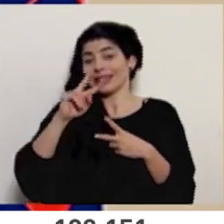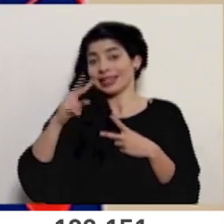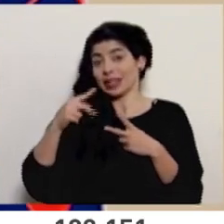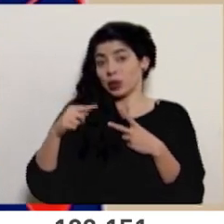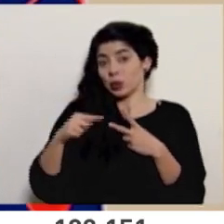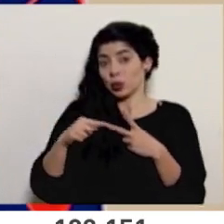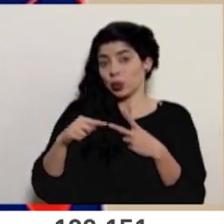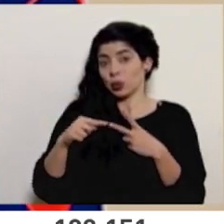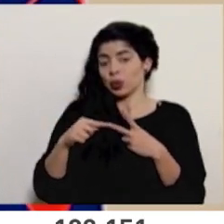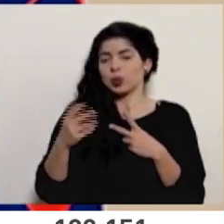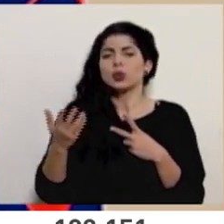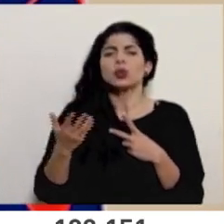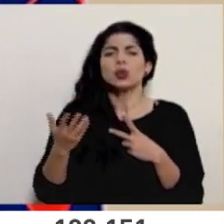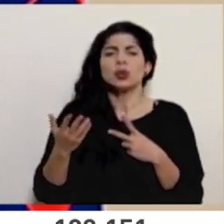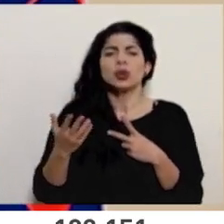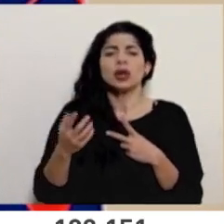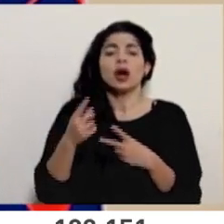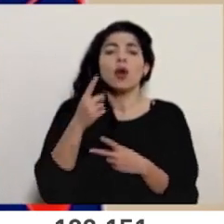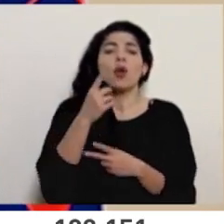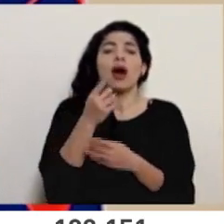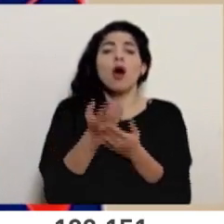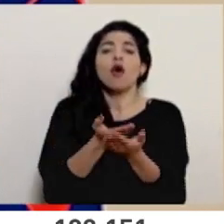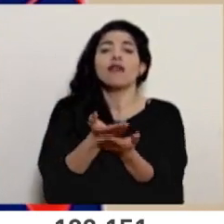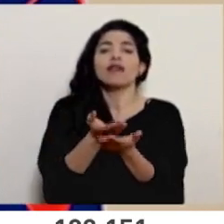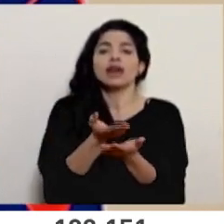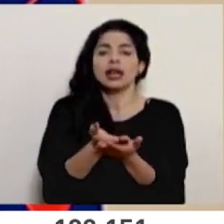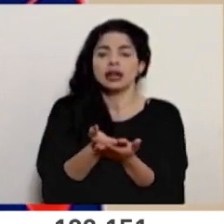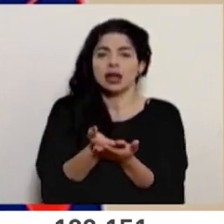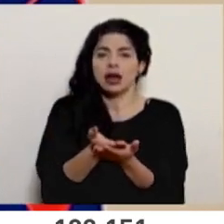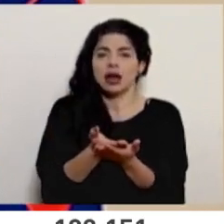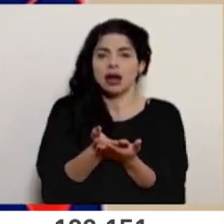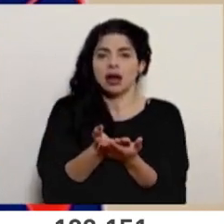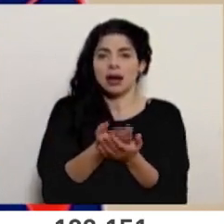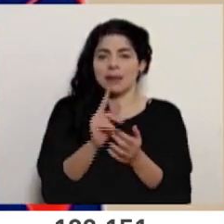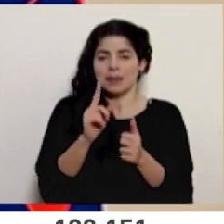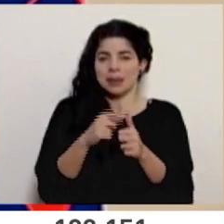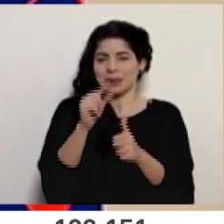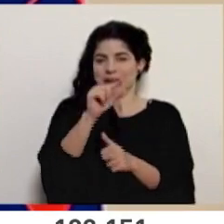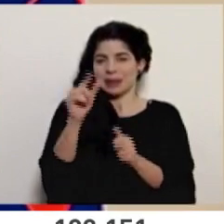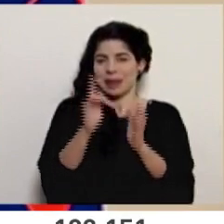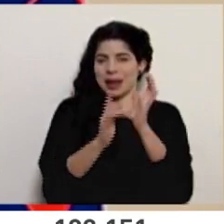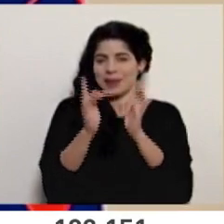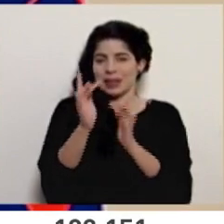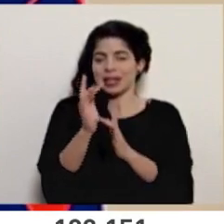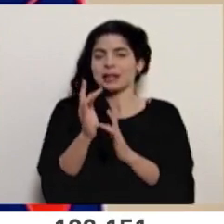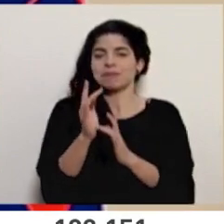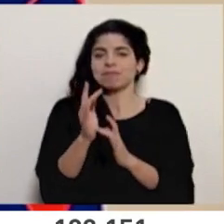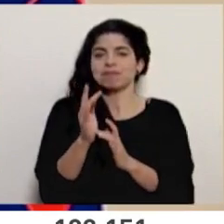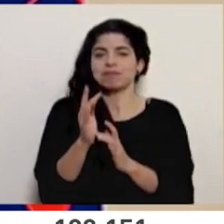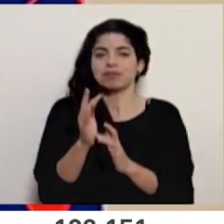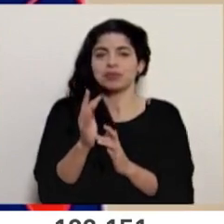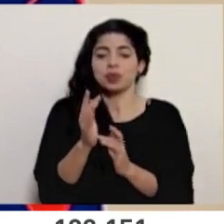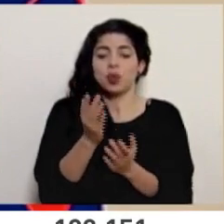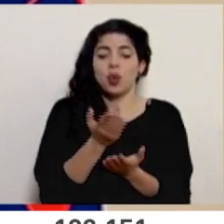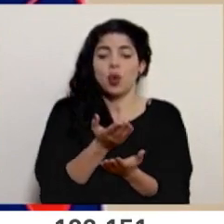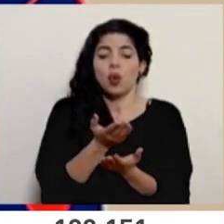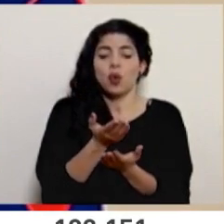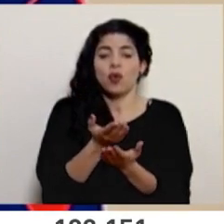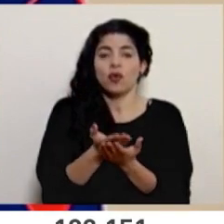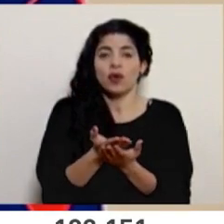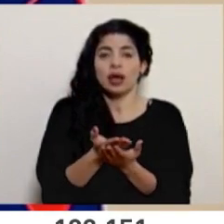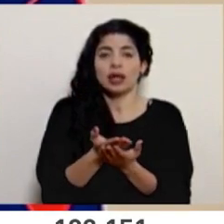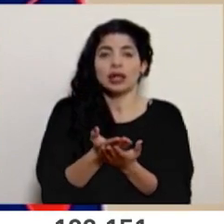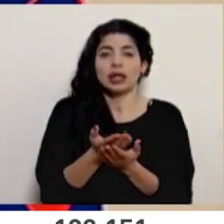figura es una oferta que se hace en la primera semana de abril a